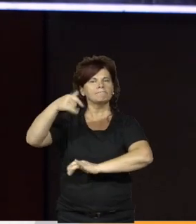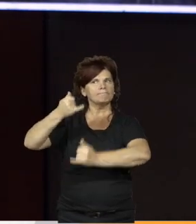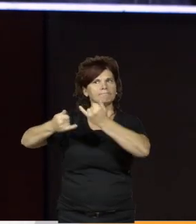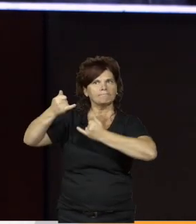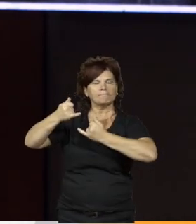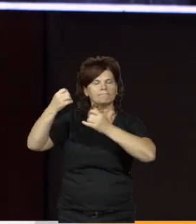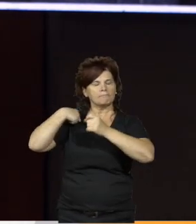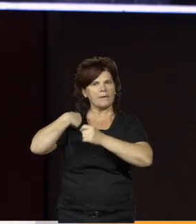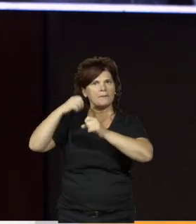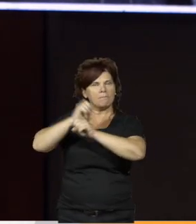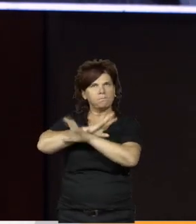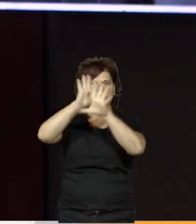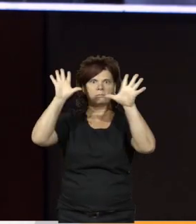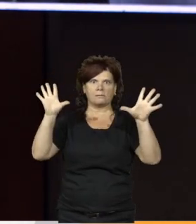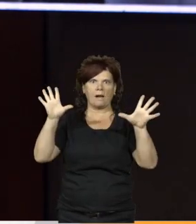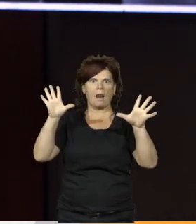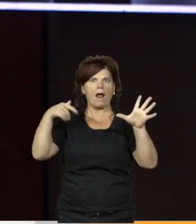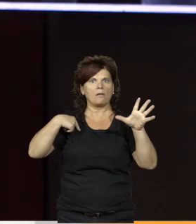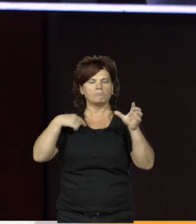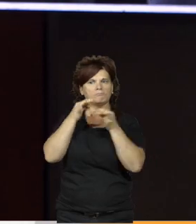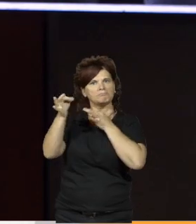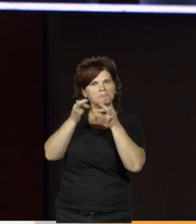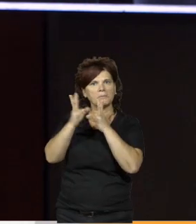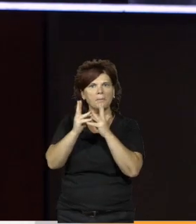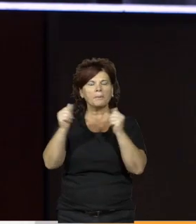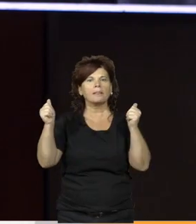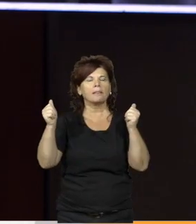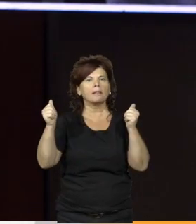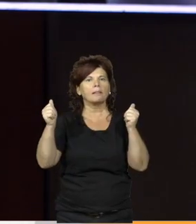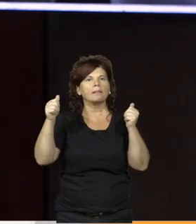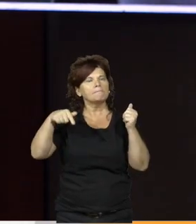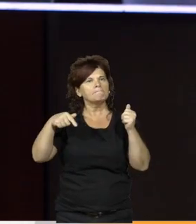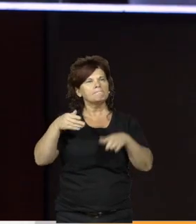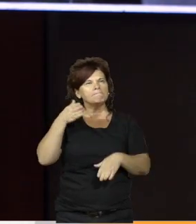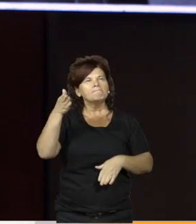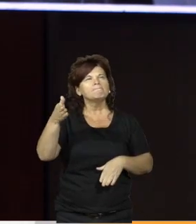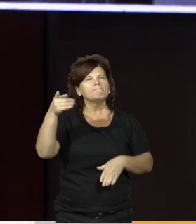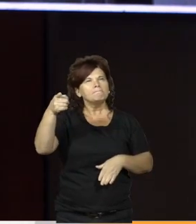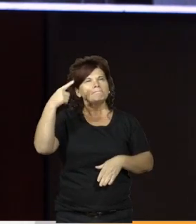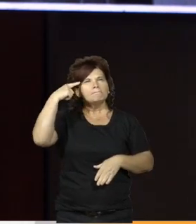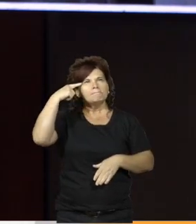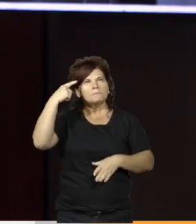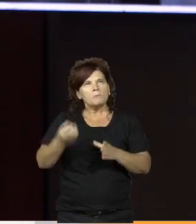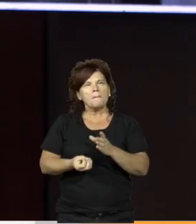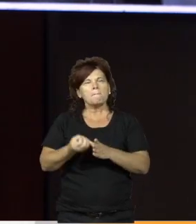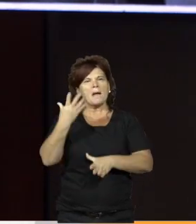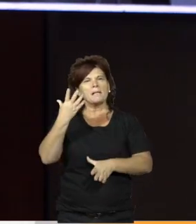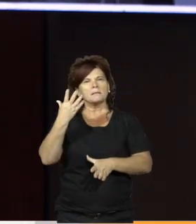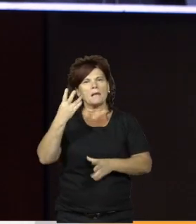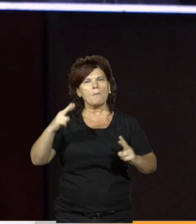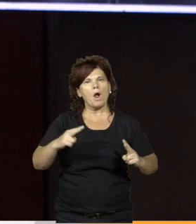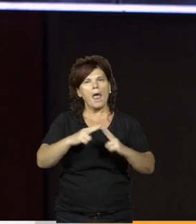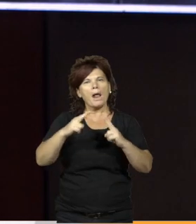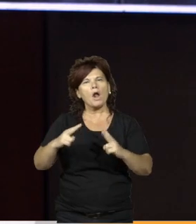claro. Así que terminó la conversación y a la calle. Y bueno, nos empezamos a encontrar con